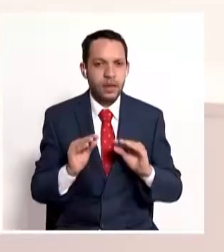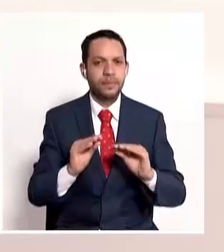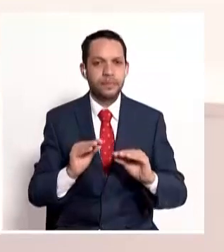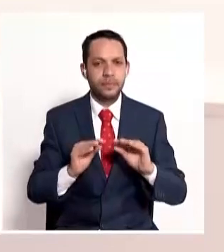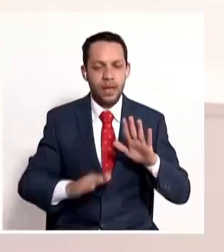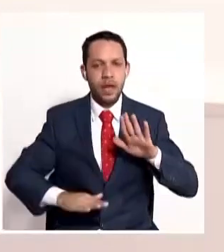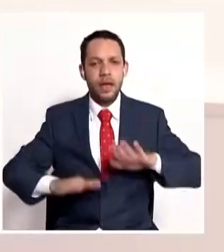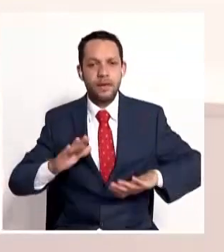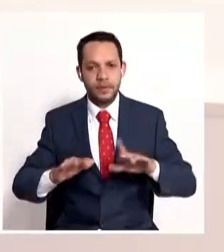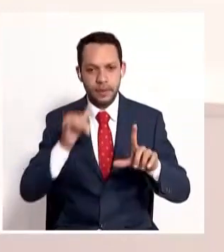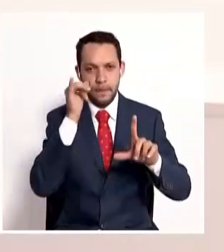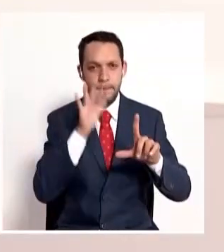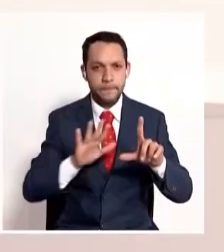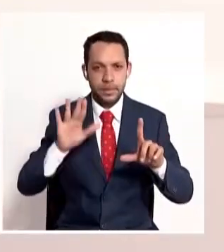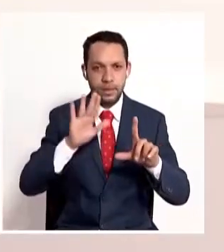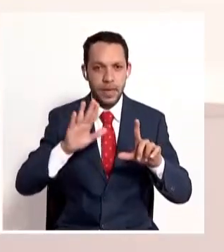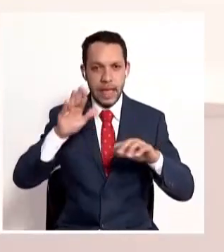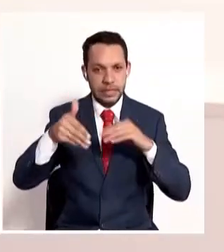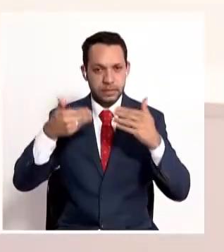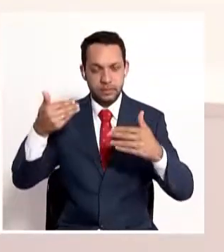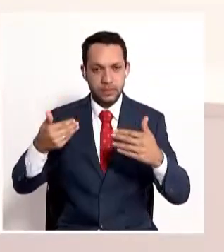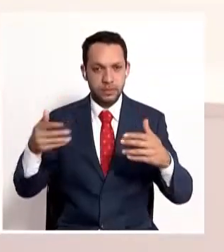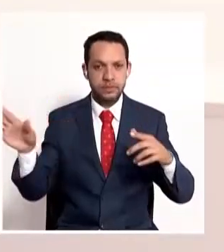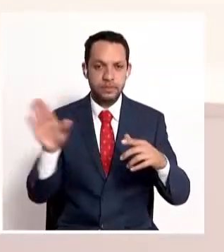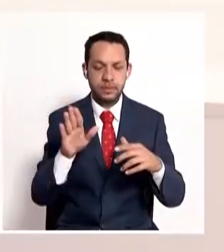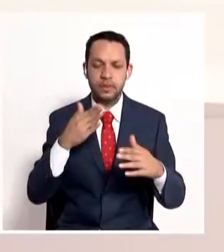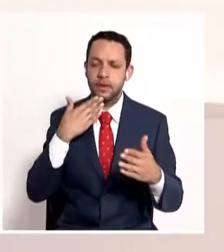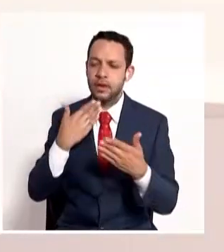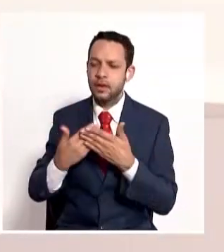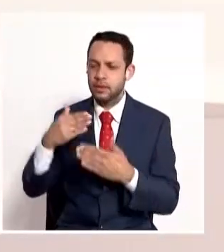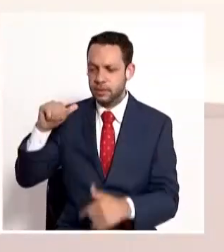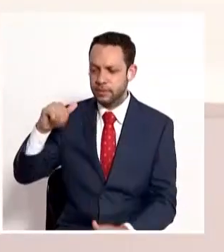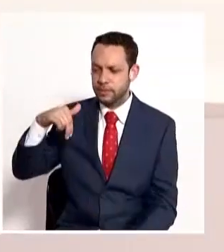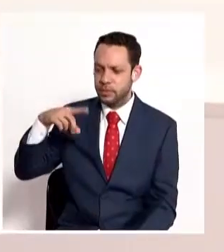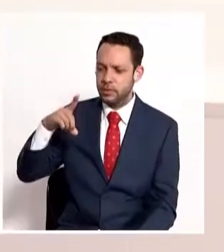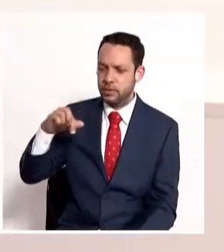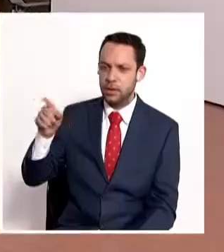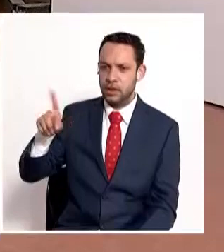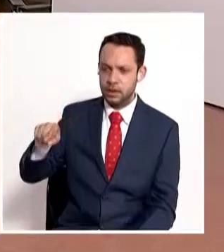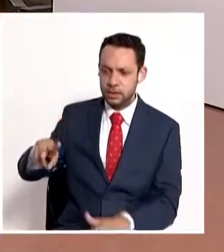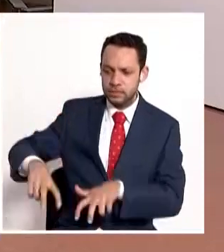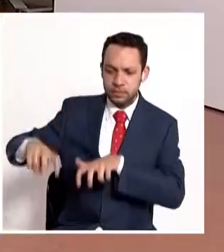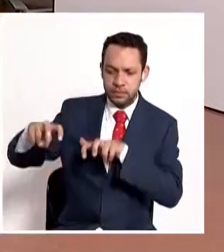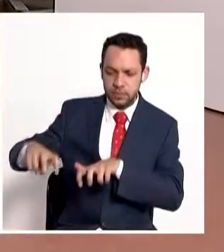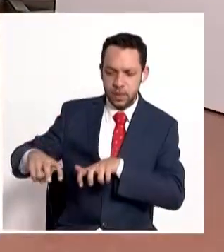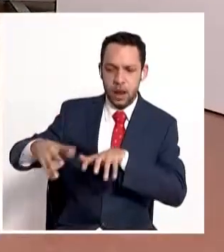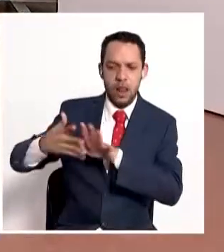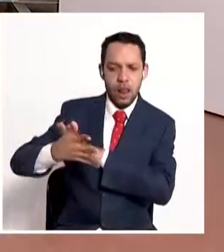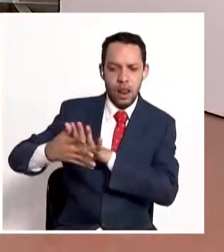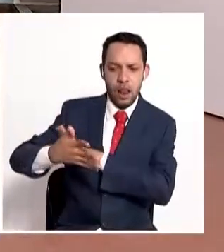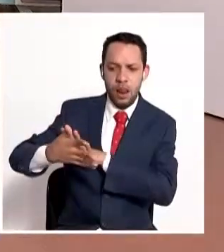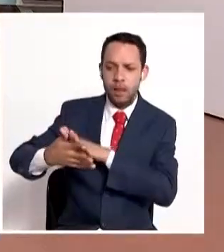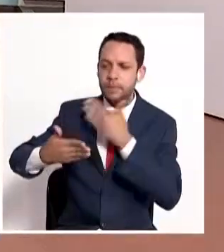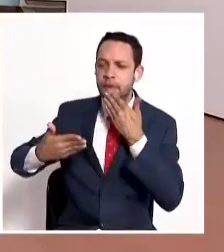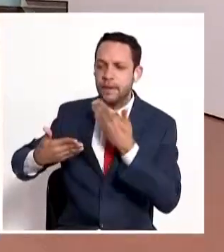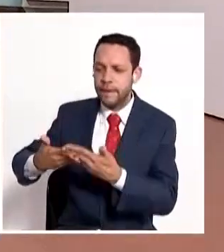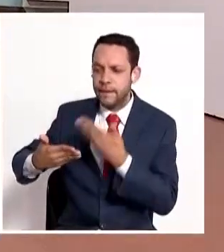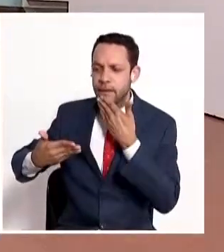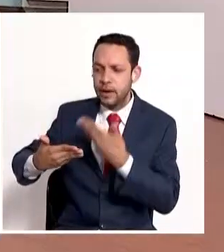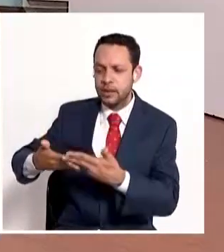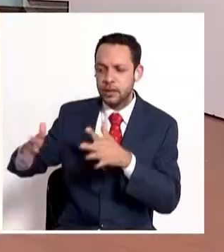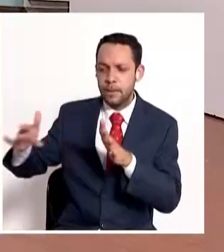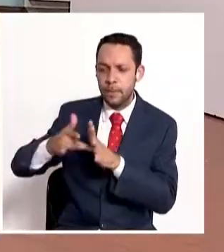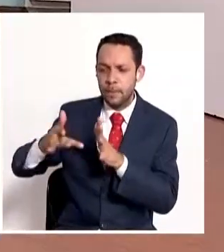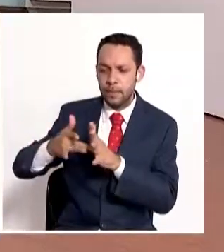muy importantes para que vean después de estas notas saludables doctor antes felipe muchas gracias por sus aportes y por hacer parte de nuestro equipo de parte de la